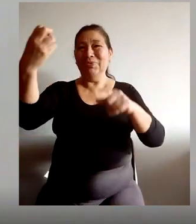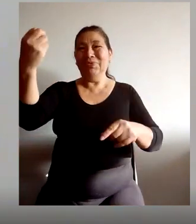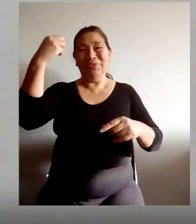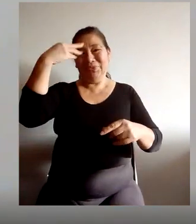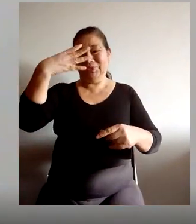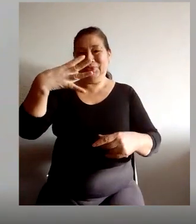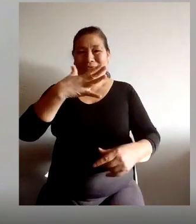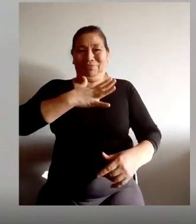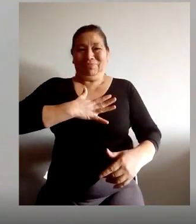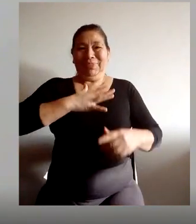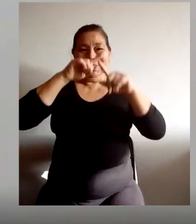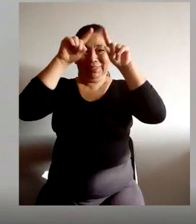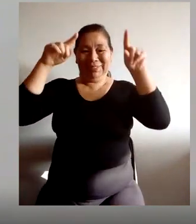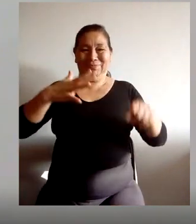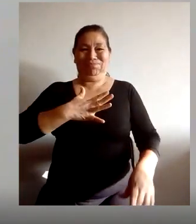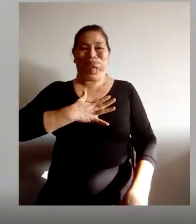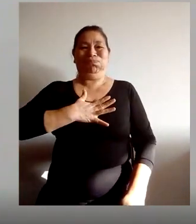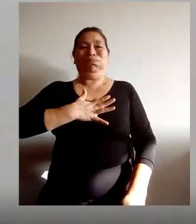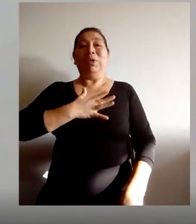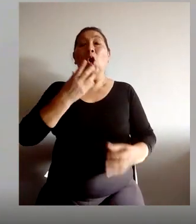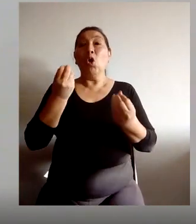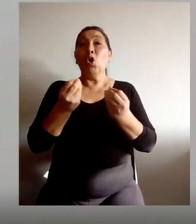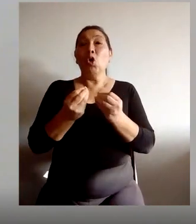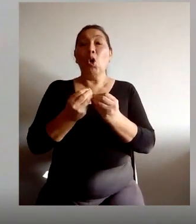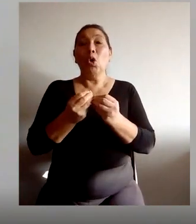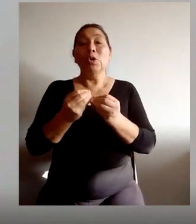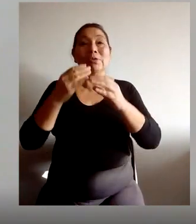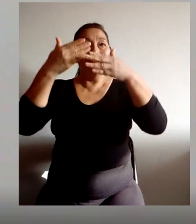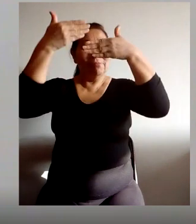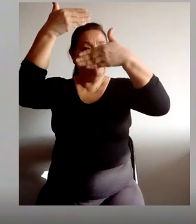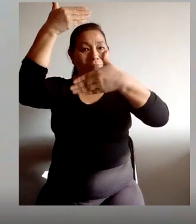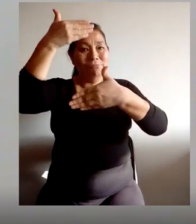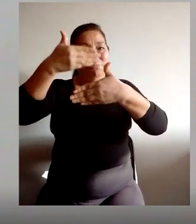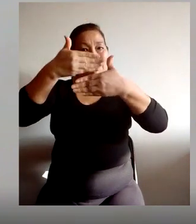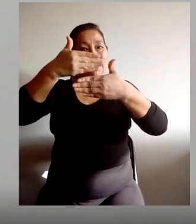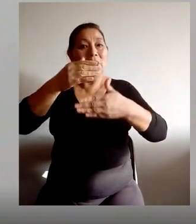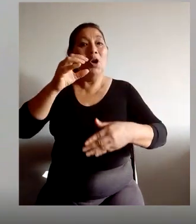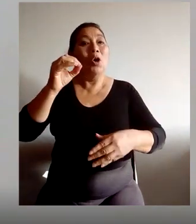OIT y que también ha sido recogido por el Ministerio de Salud